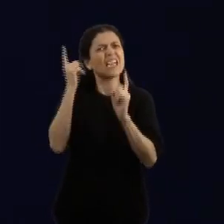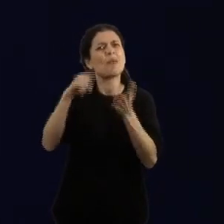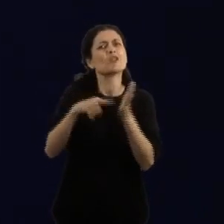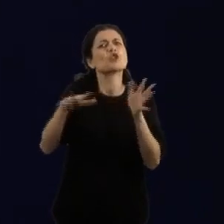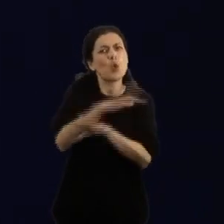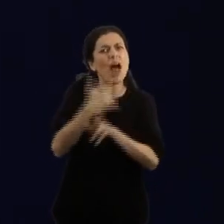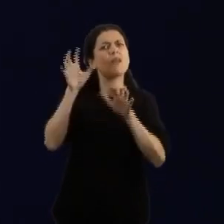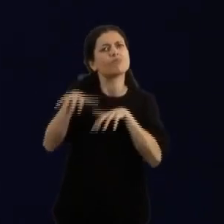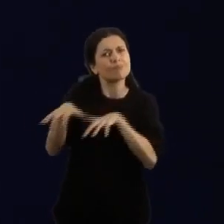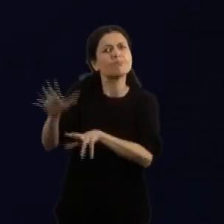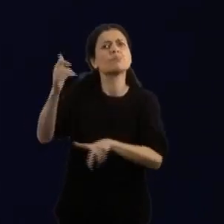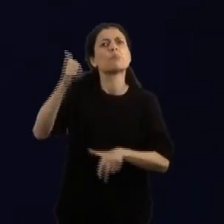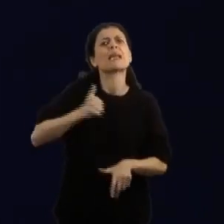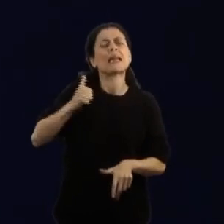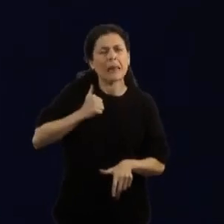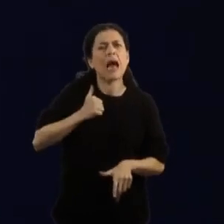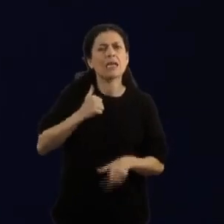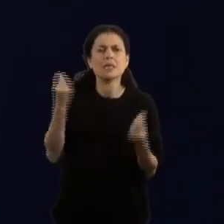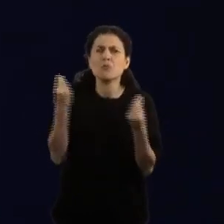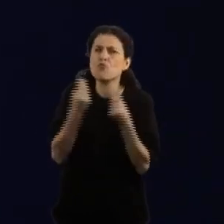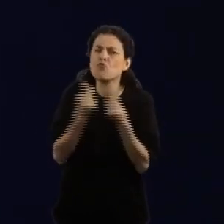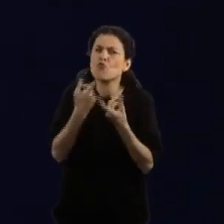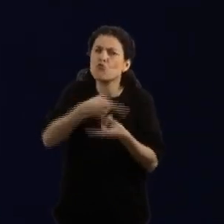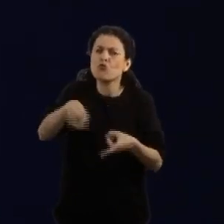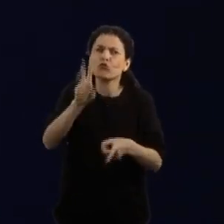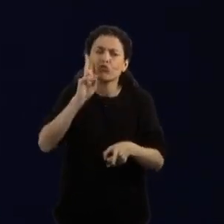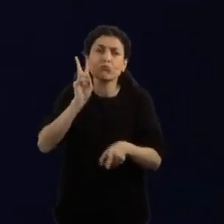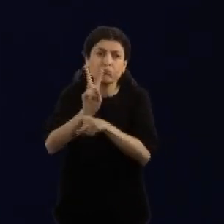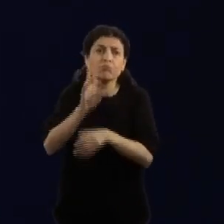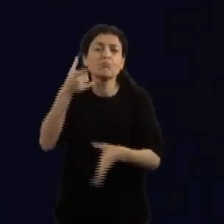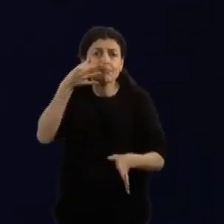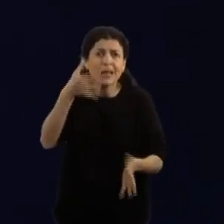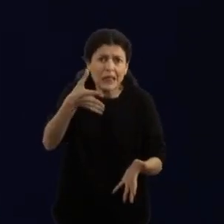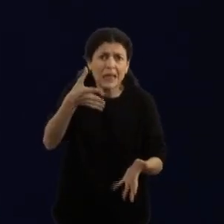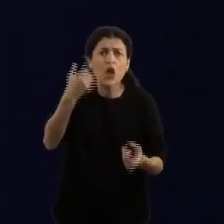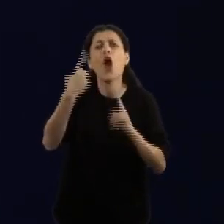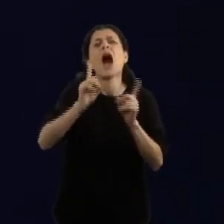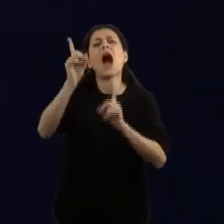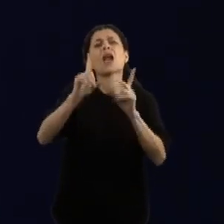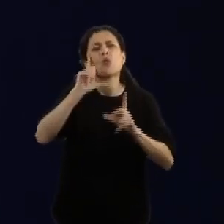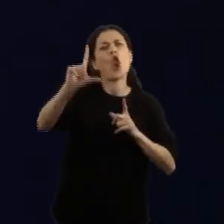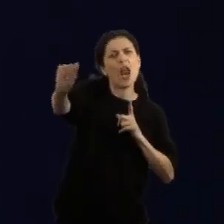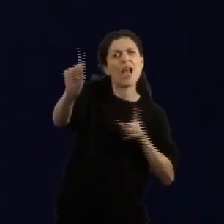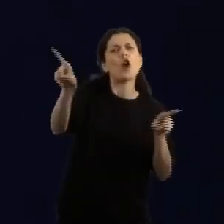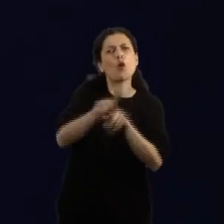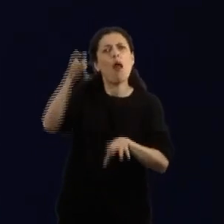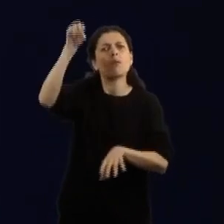Buenos Aires y que muchos de ustedes estuvieron allí, los veía a lo lejos, pero los veía.